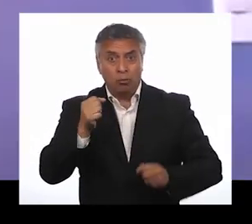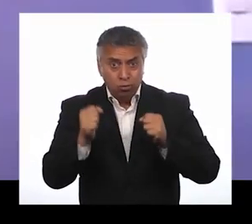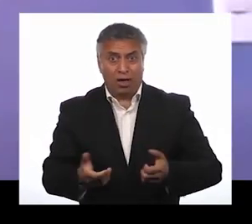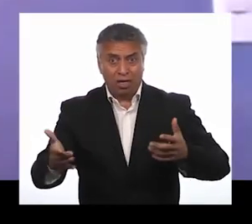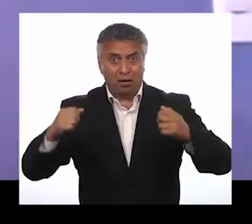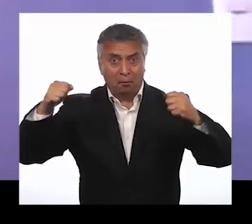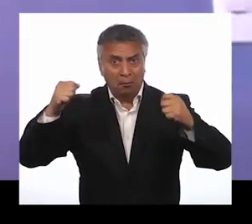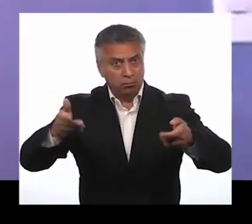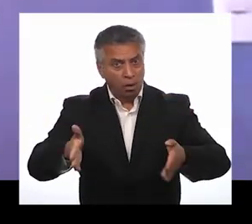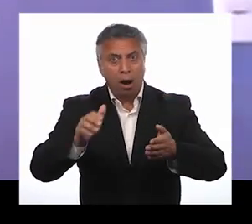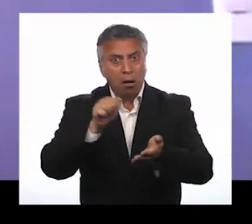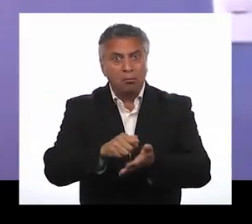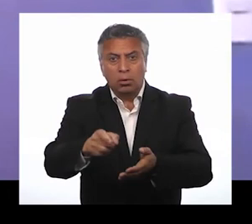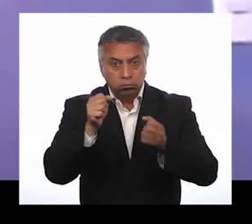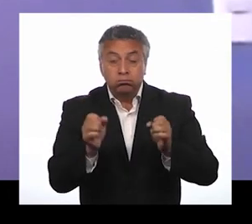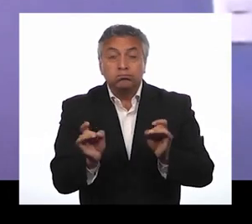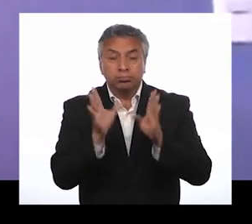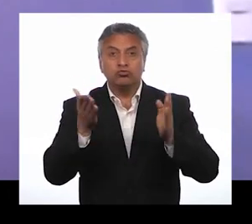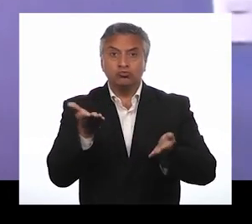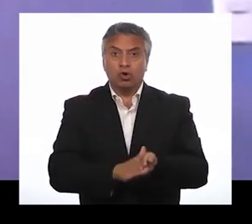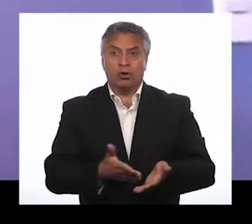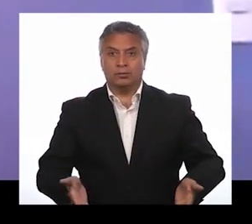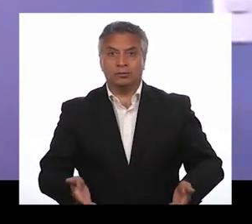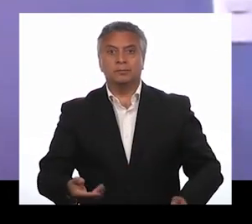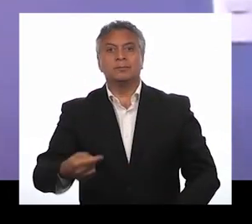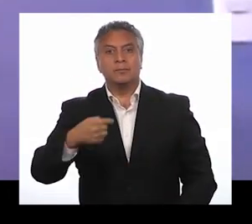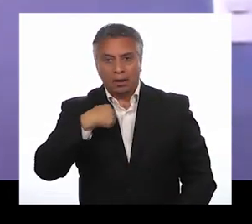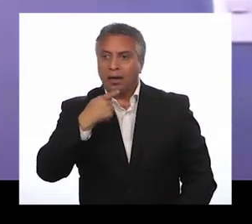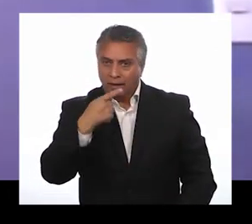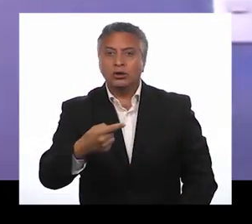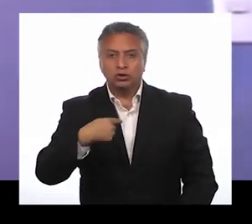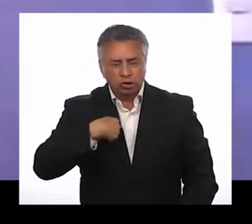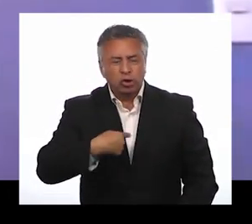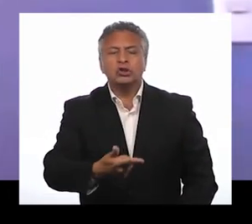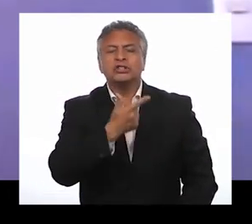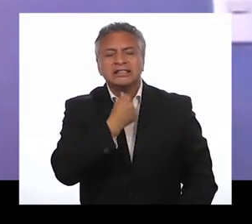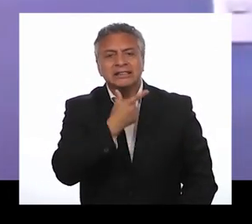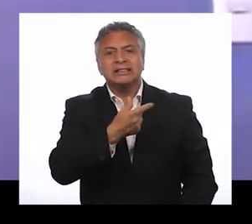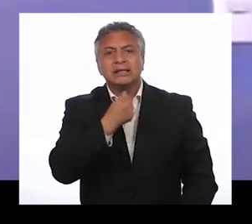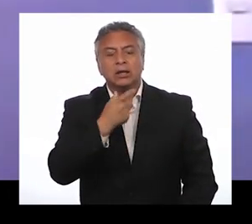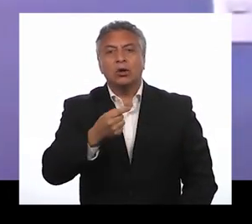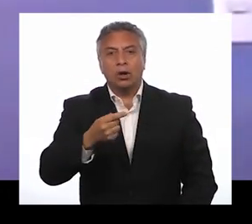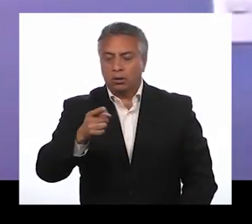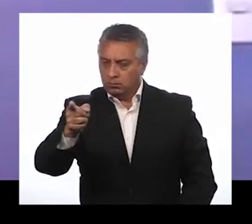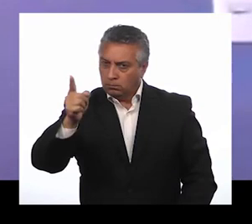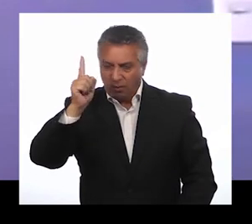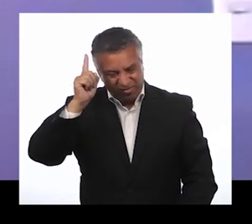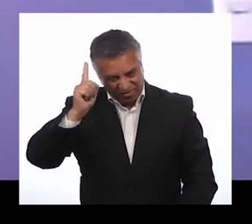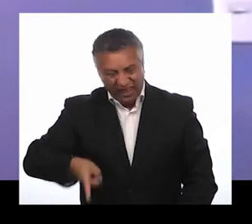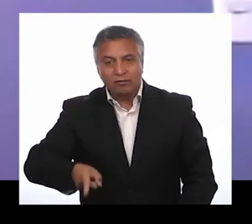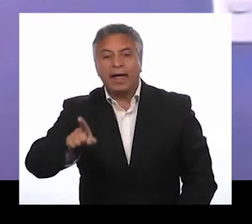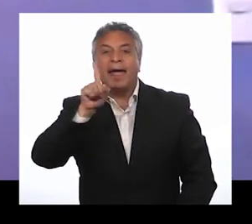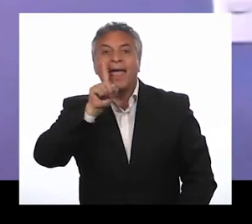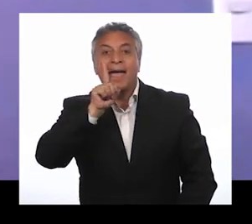manifestando. Yo quiero que haya, que se encuentre al responsable, que deba de pagar como debe pagar